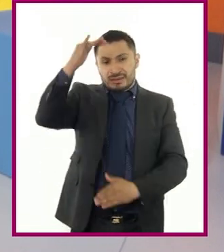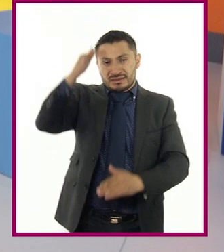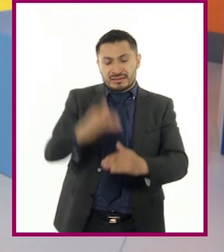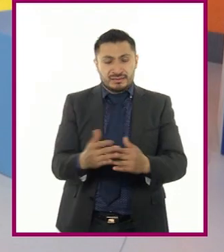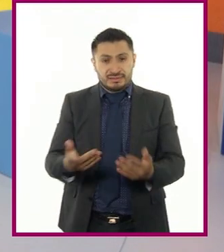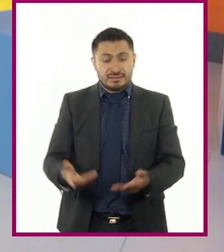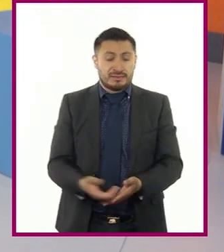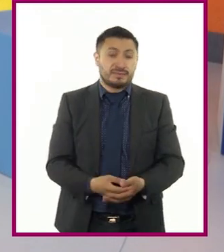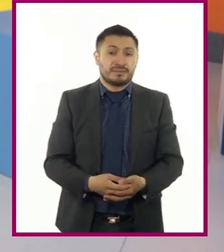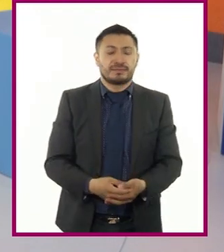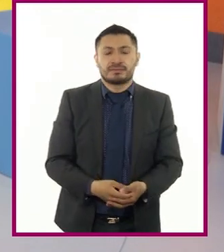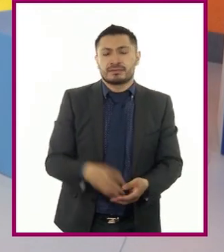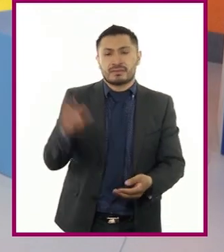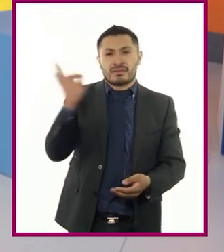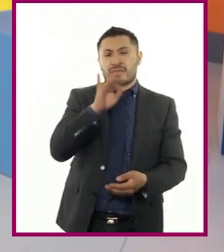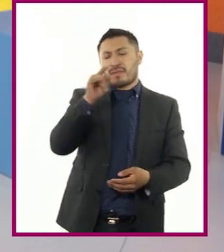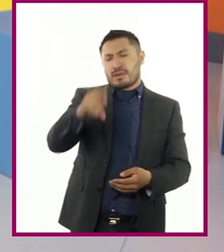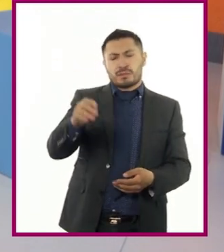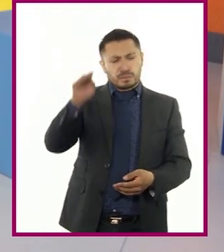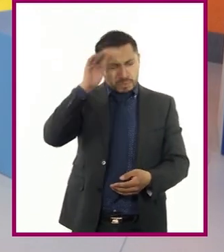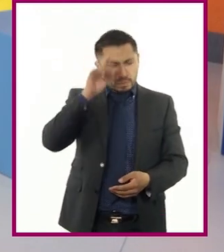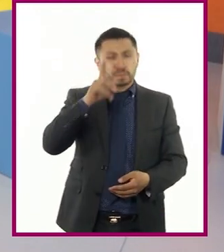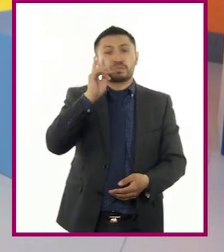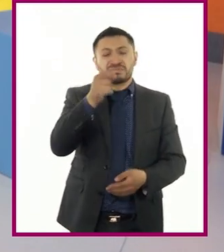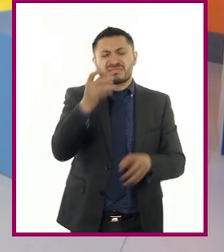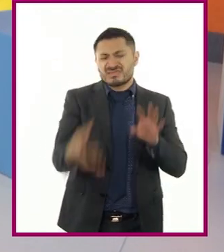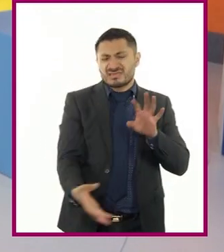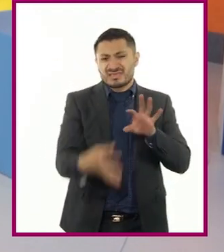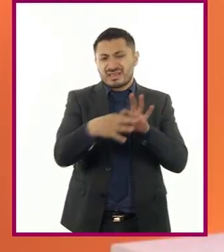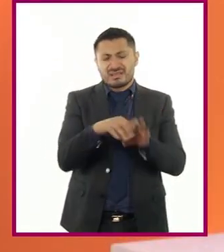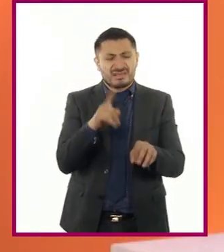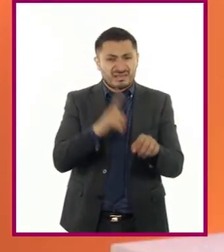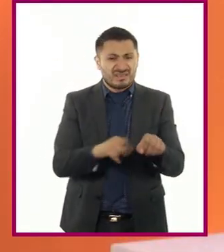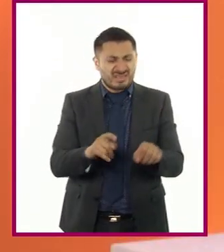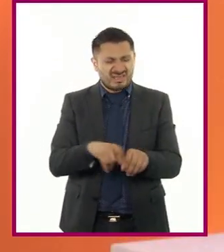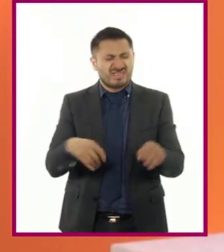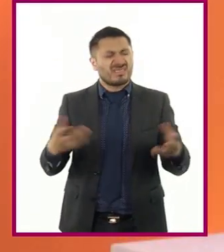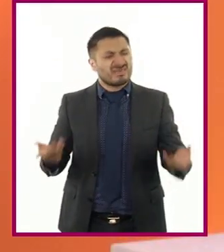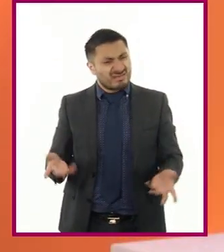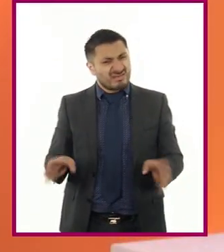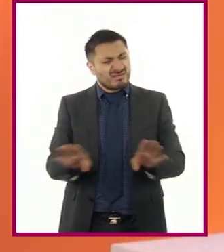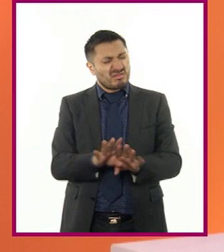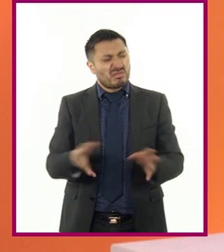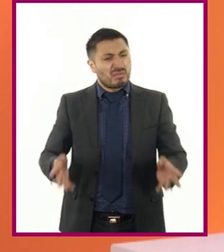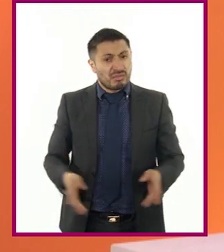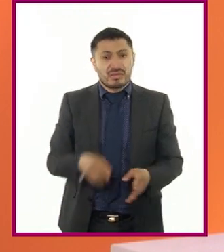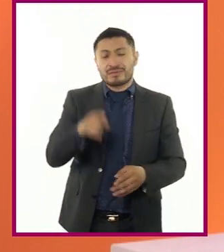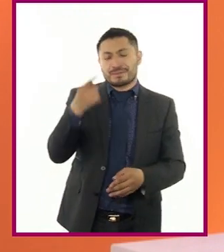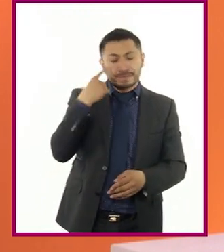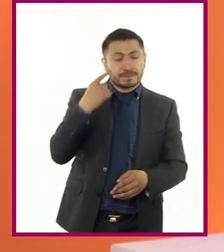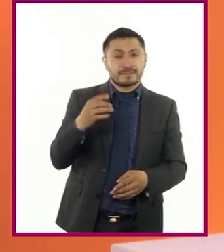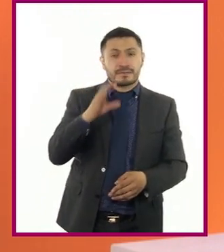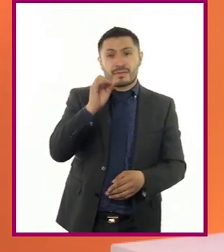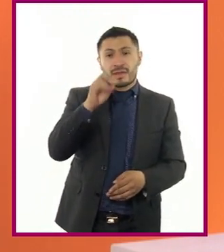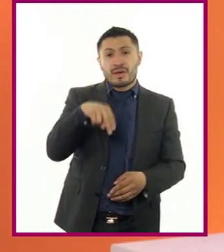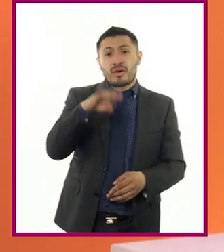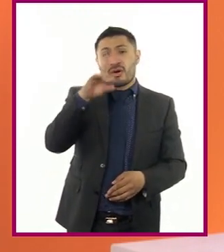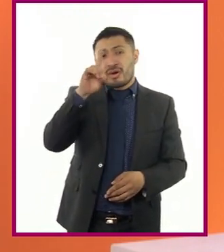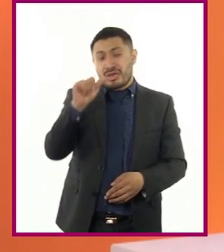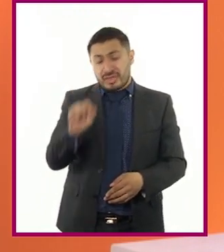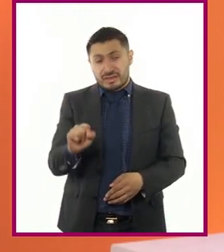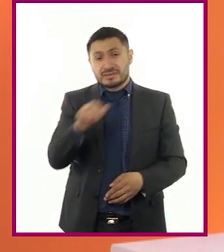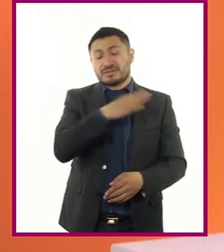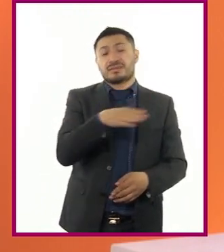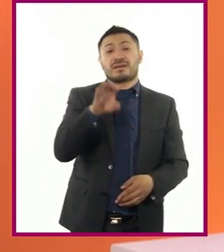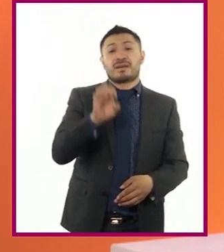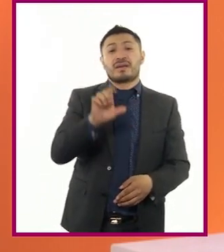Seguramente se estarán preguntando, ¿y eso qué tiene que ver con los colores? Pues bien, Las ondas electromagnéticas oscilan y